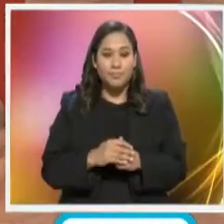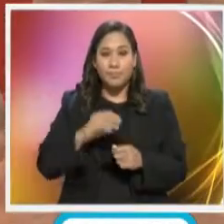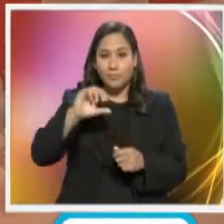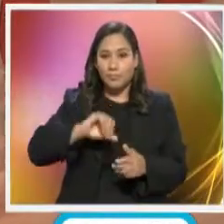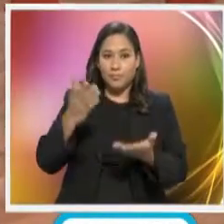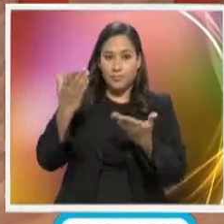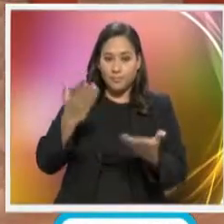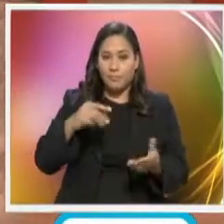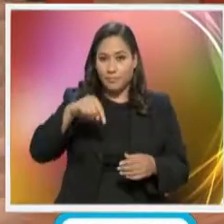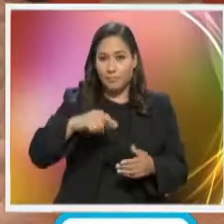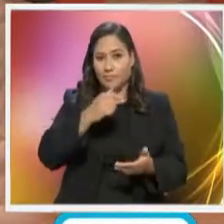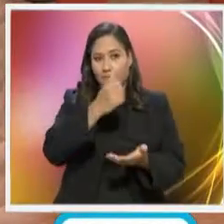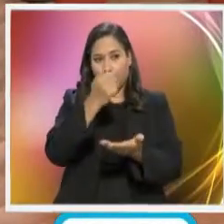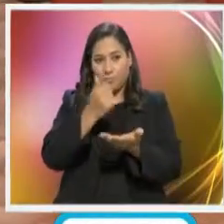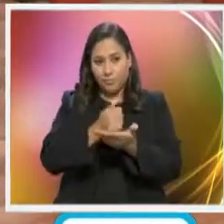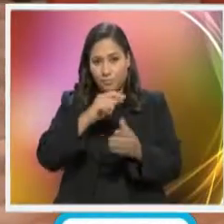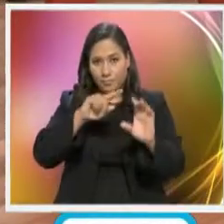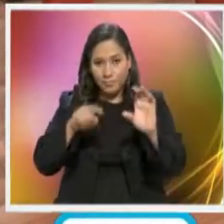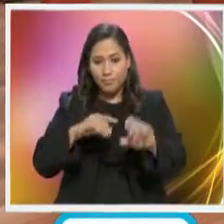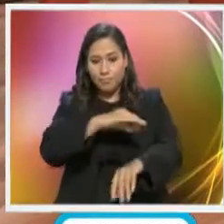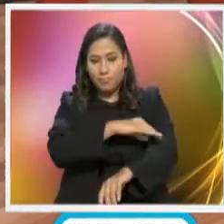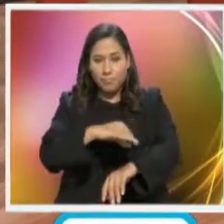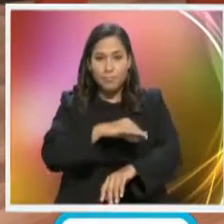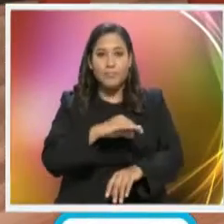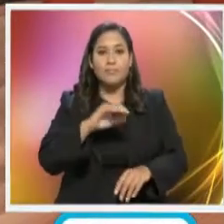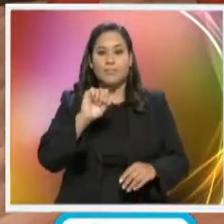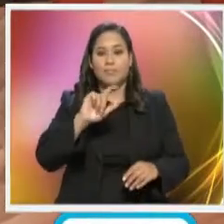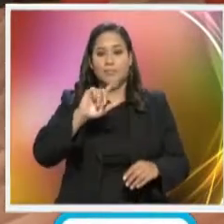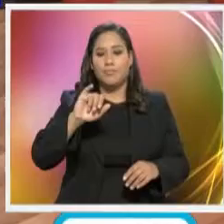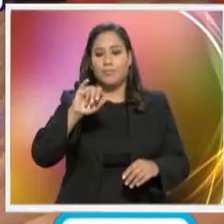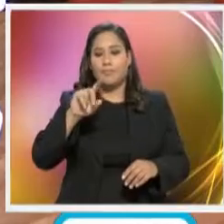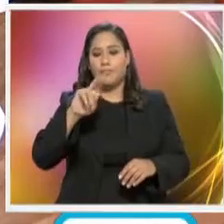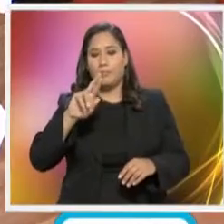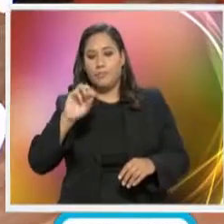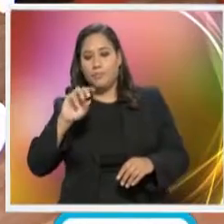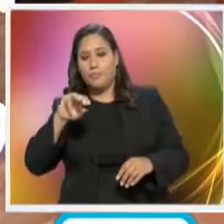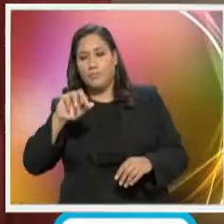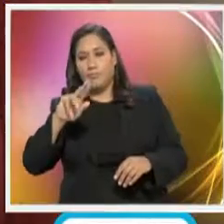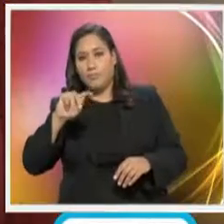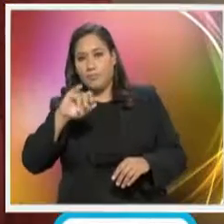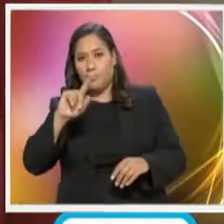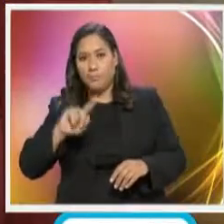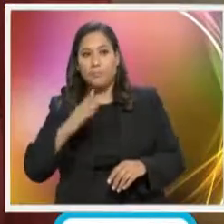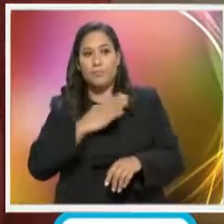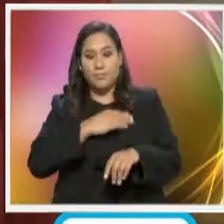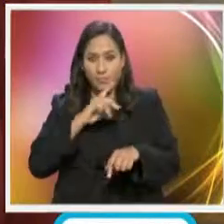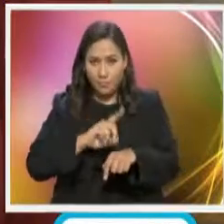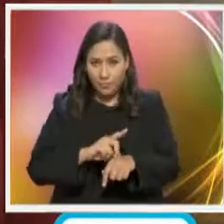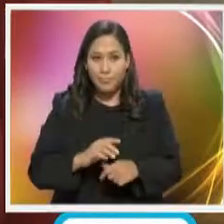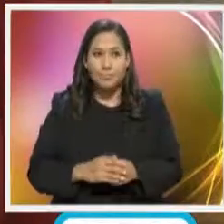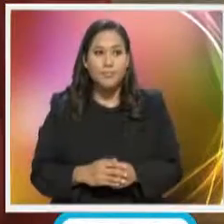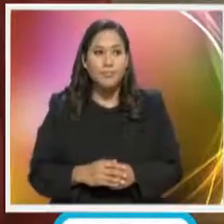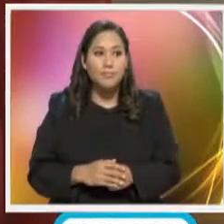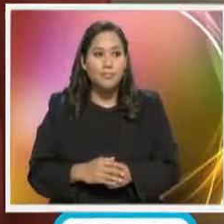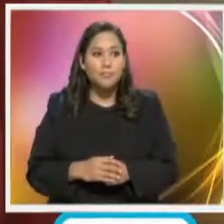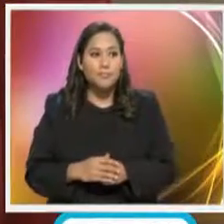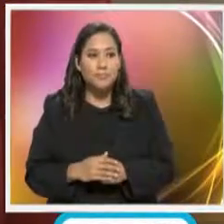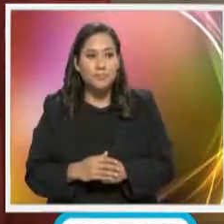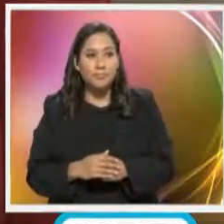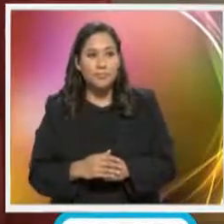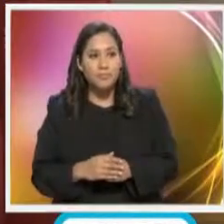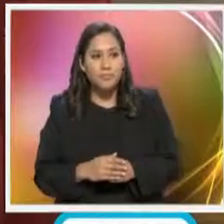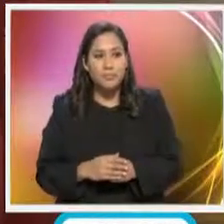Y el día de hoy recibimos aquí en tus ciudades al arquitecto Alejandro Martínez. Muy buenos días, Alejandro. Muy buenos días, Enrique. Gracias. ¿Quién es director